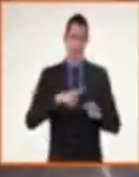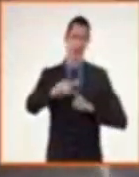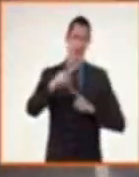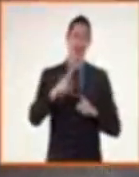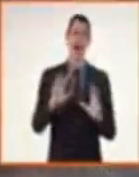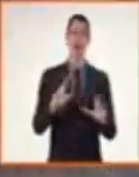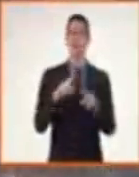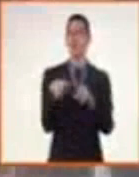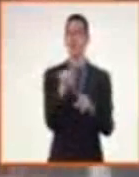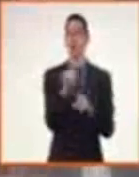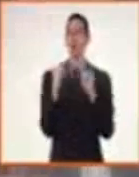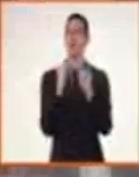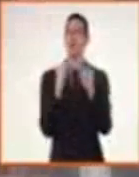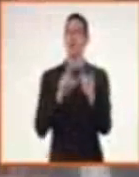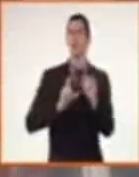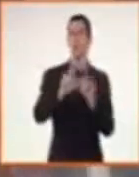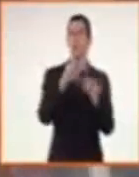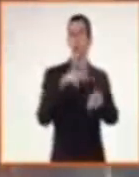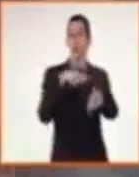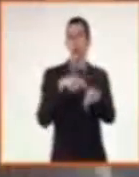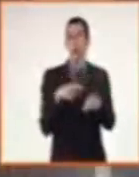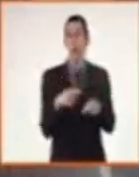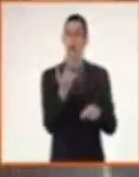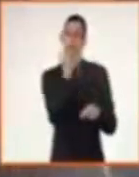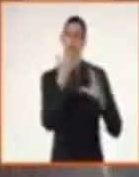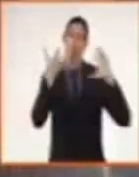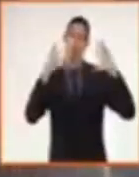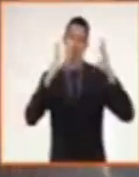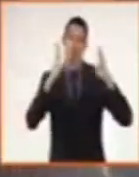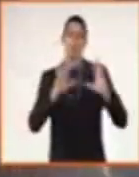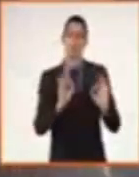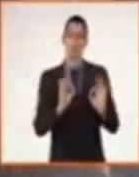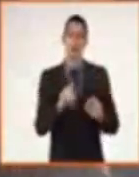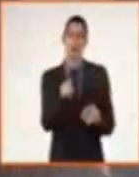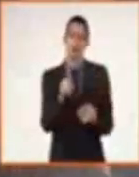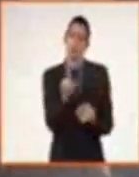en el... Pero puede pasar al revés. Y pasa con bastante frecuencia.